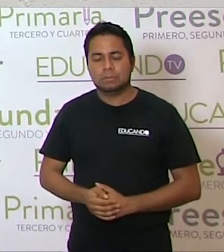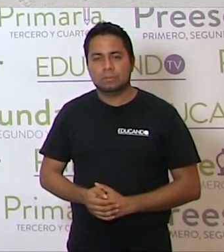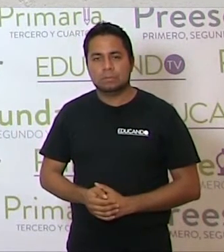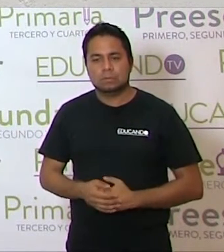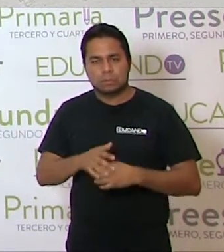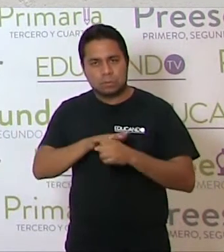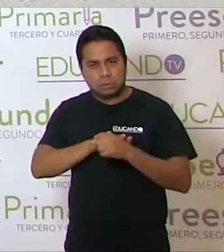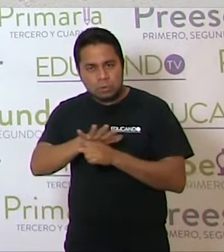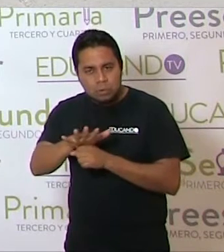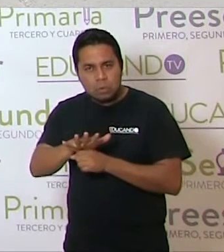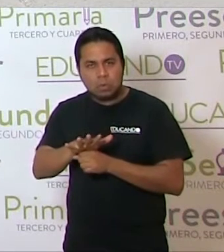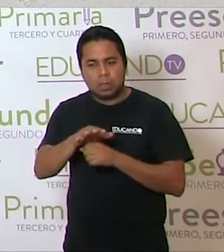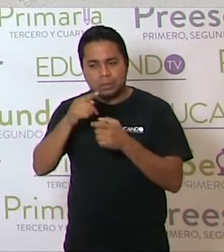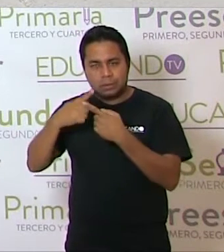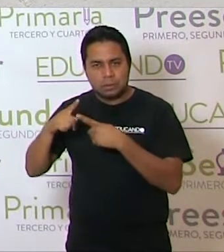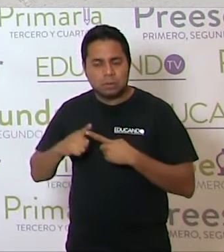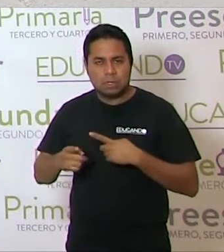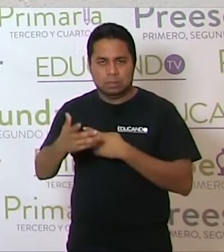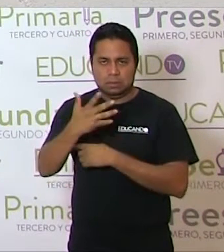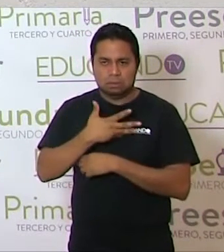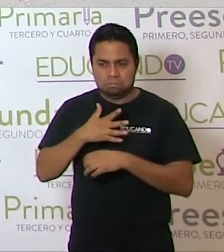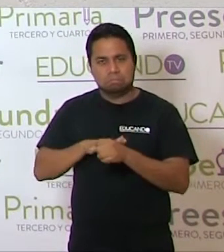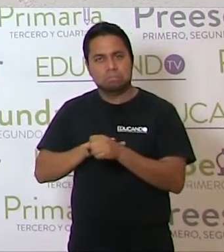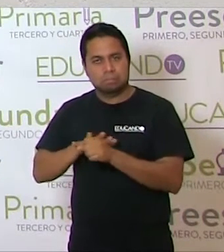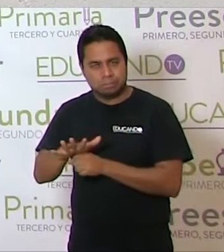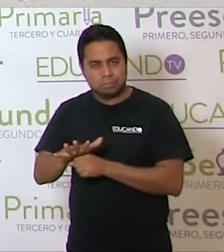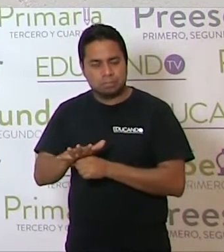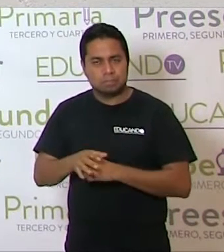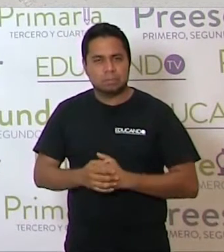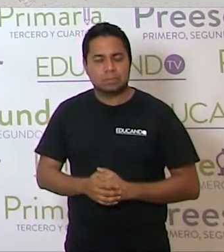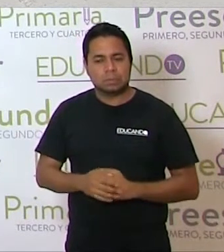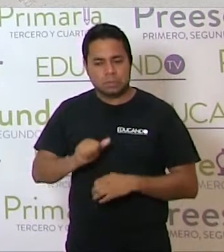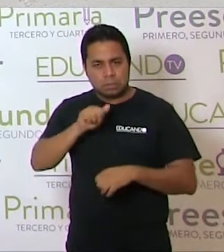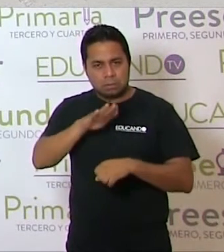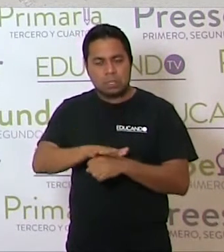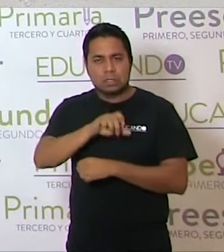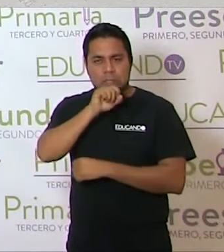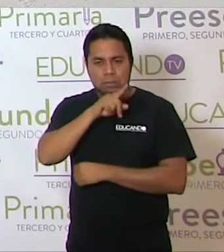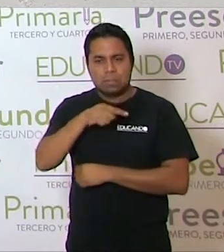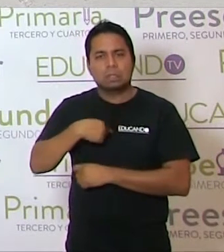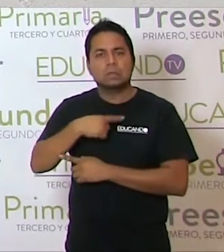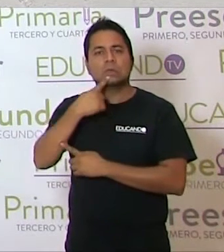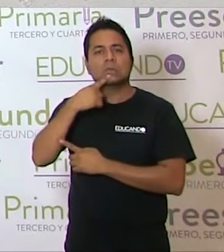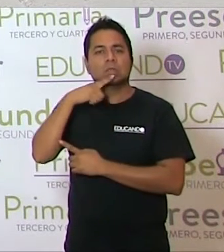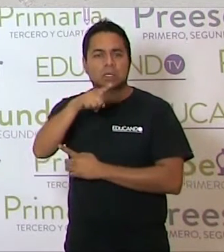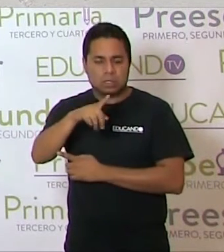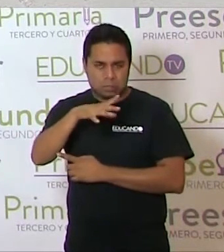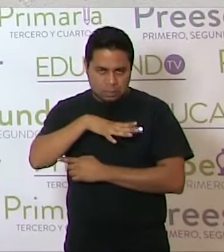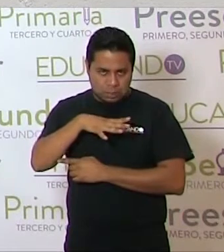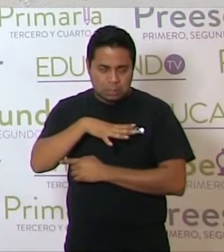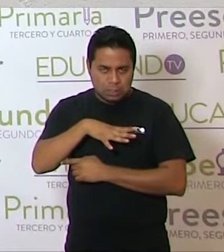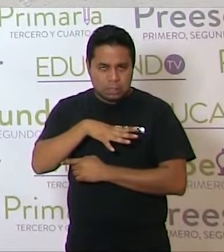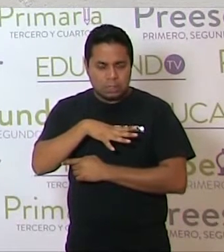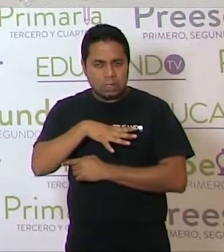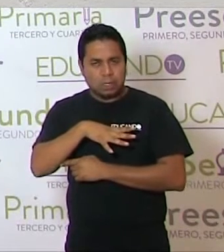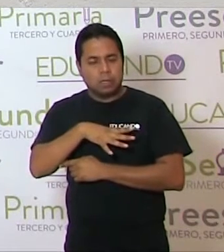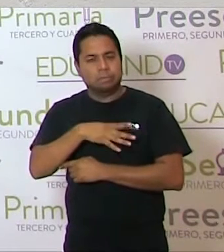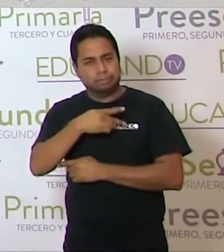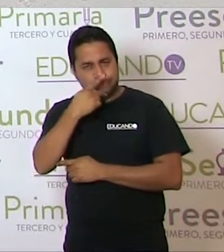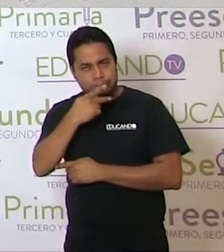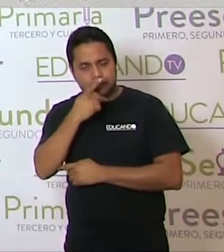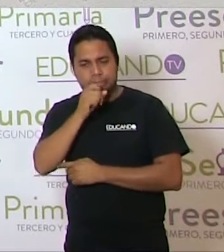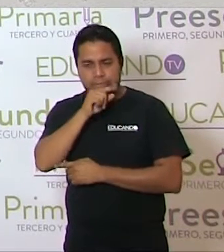qué tipos de argumentos existen además de que existen como ya lo dije los argumentos orales y los argumentos